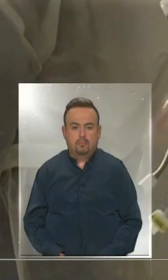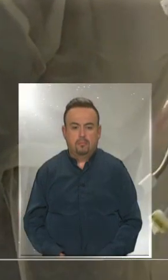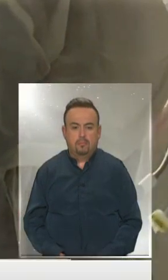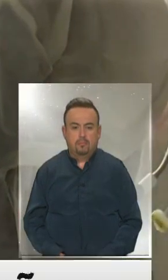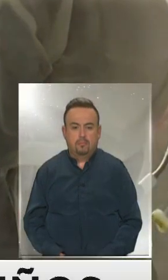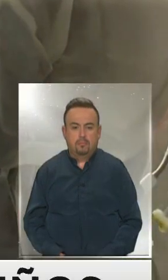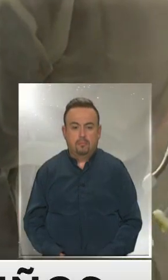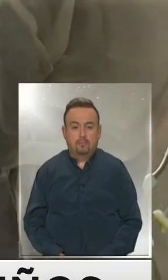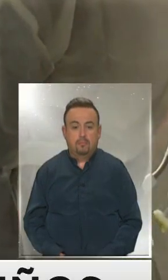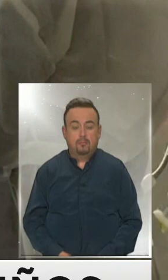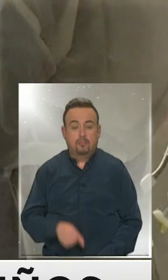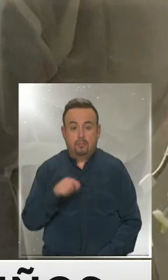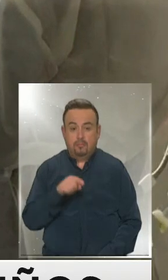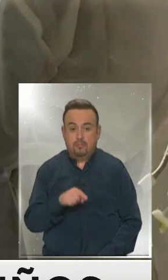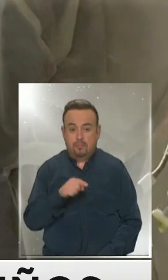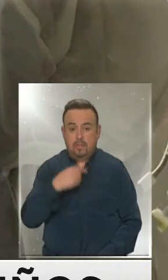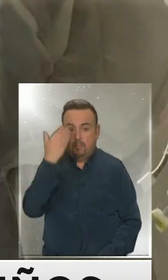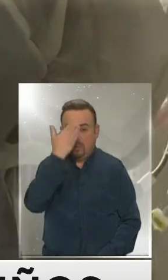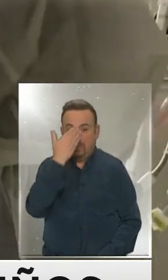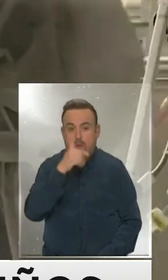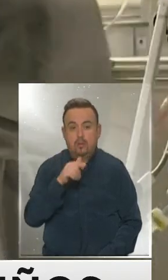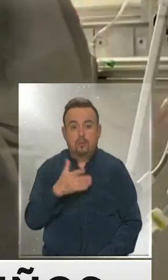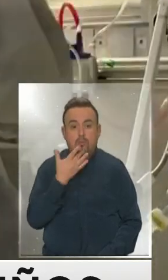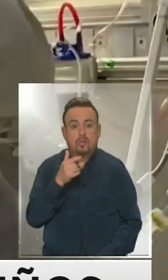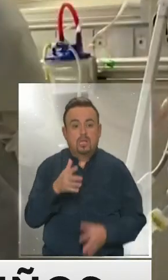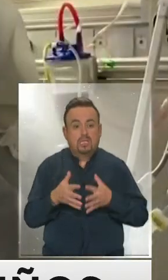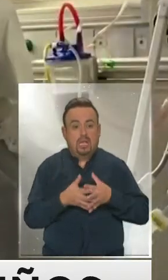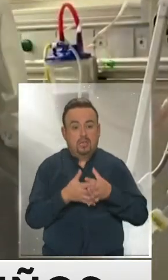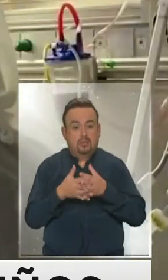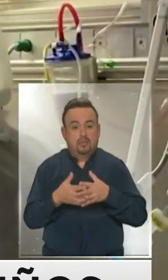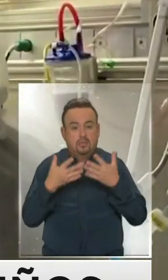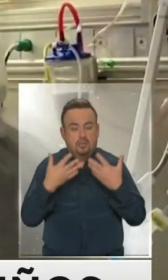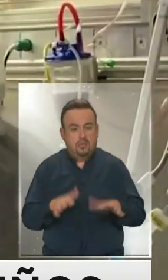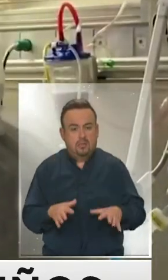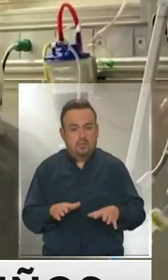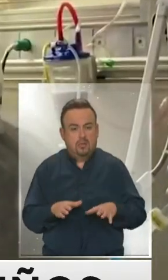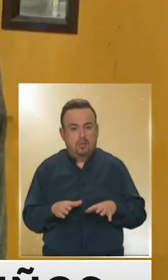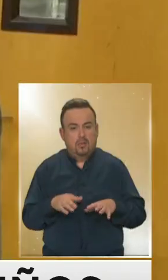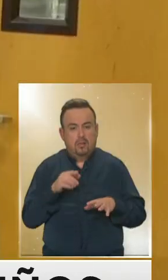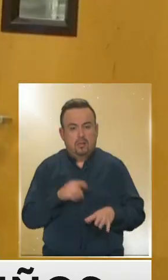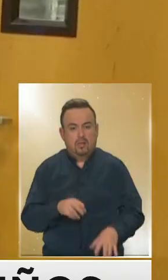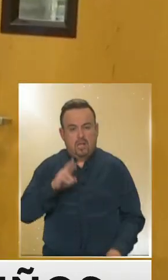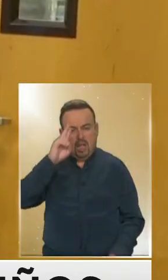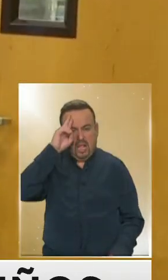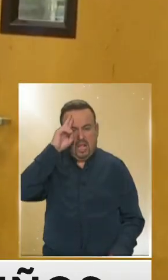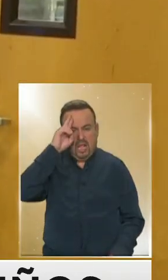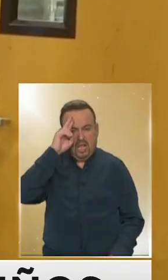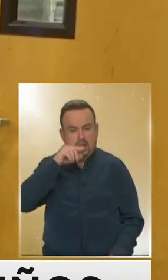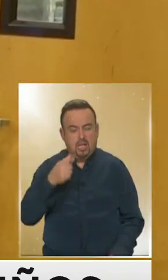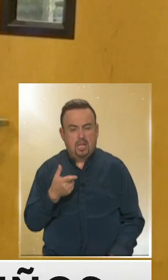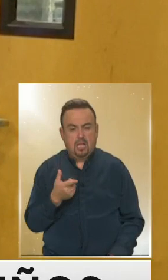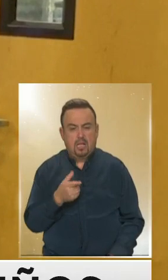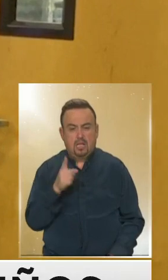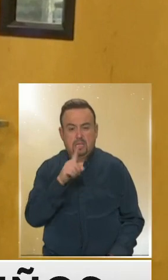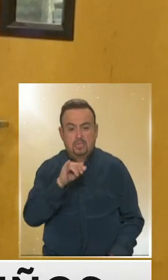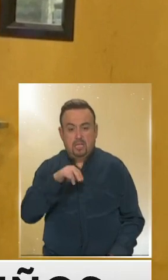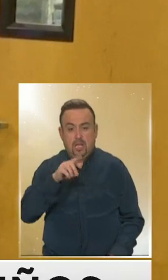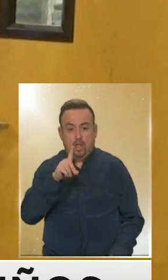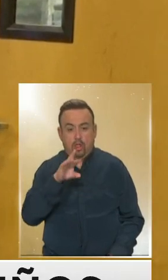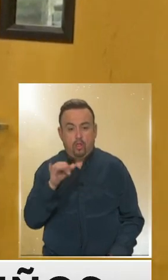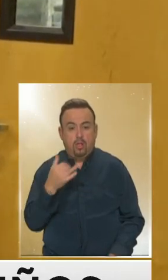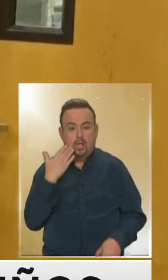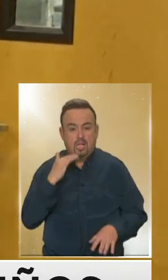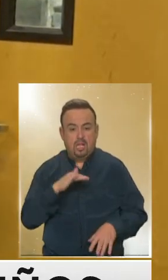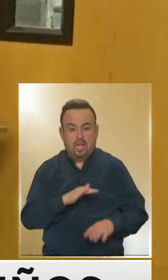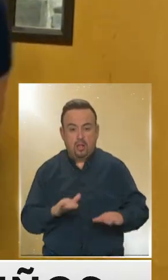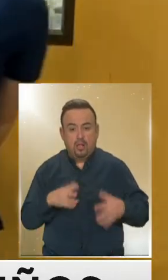bien esto es preocupante porque en eeuu se ha reportado un extraño síndrome que produce inflamación en